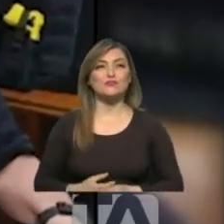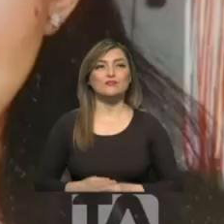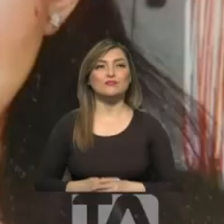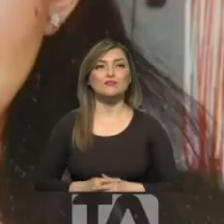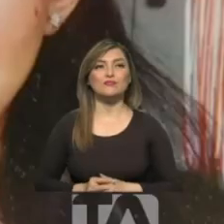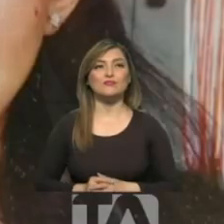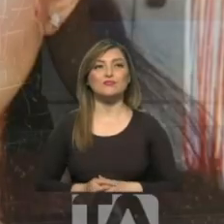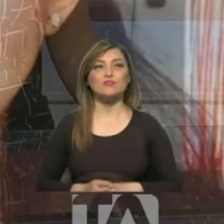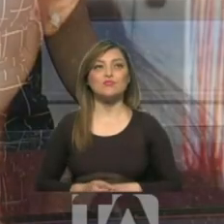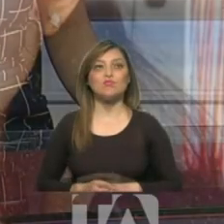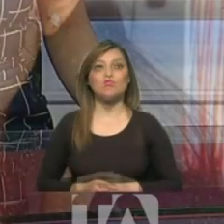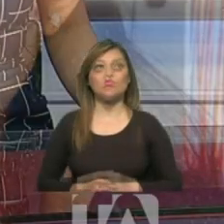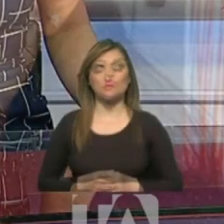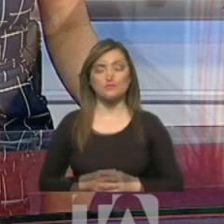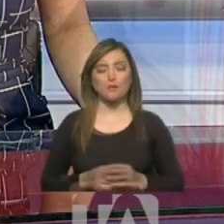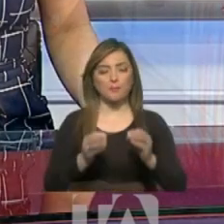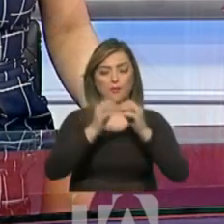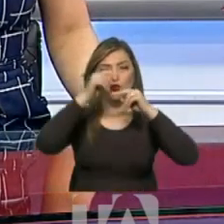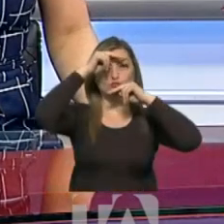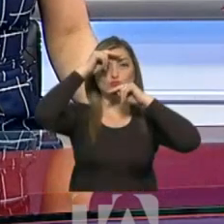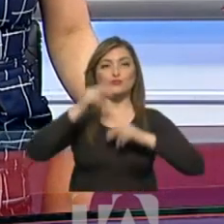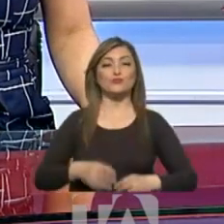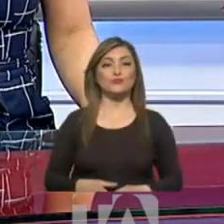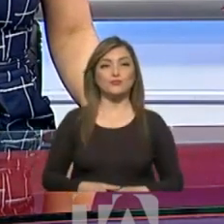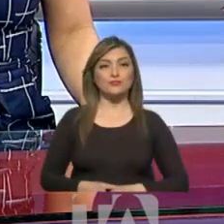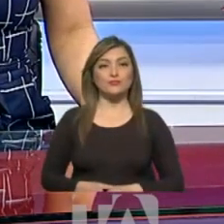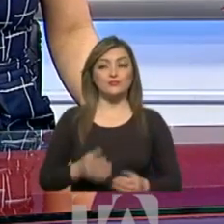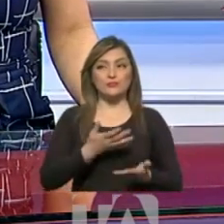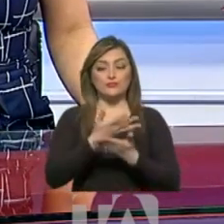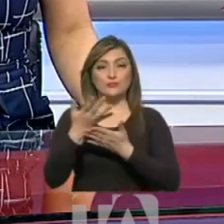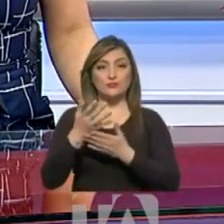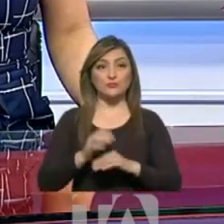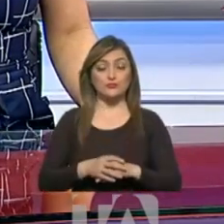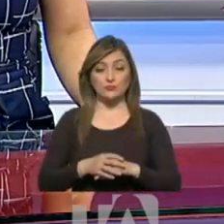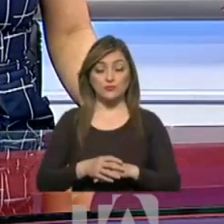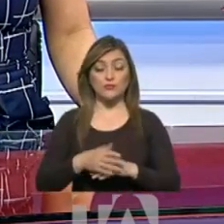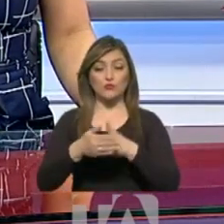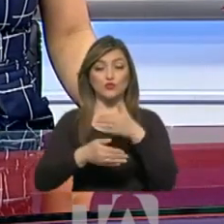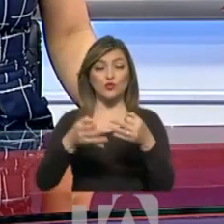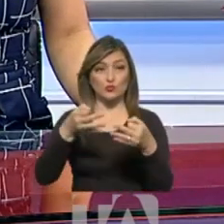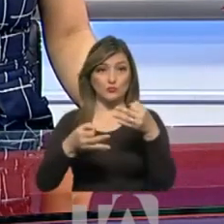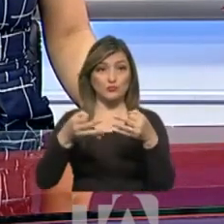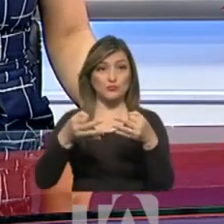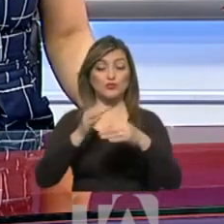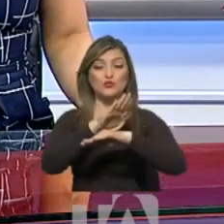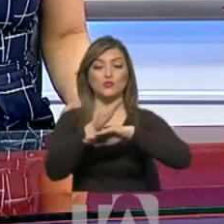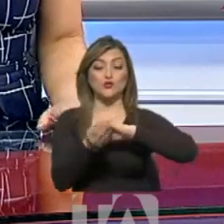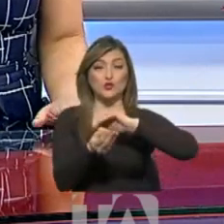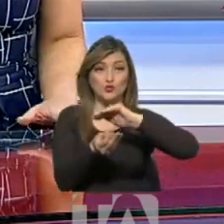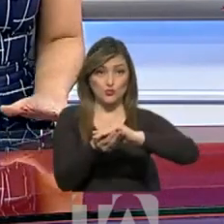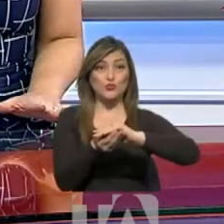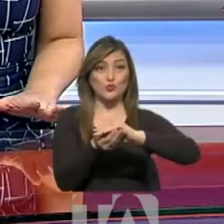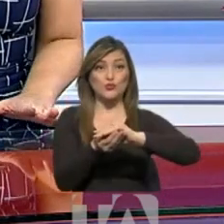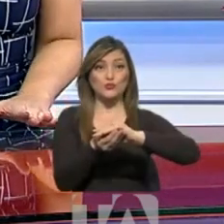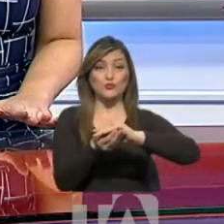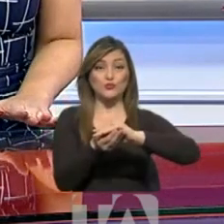Mateo Castillo, María del Rocío Coronel. Más noticias para ustedes. Les contamos que el Tribunal de Ejecución de la sentencia del caso Sobornos